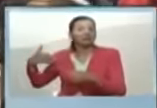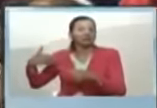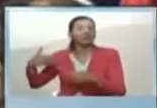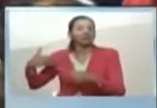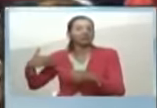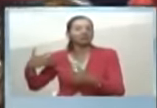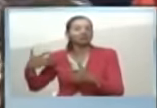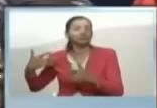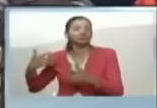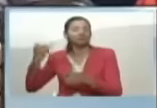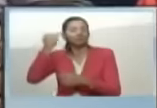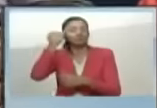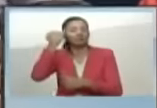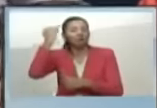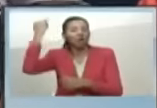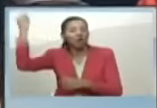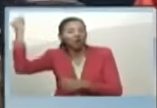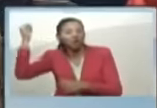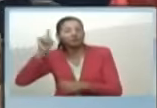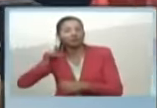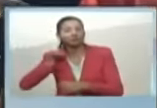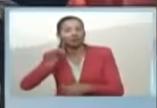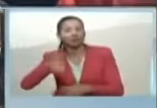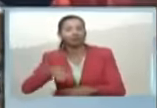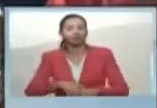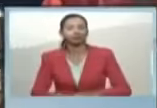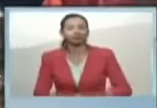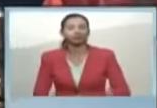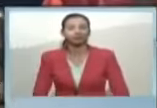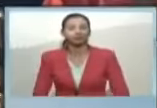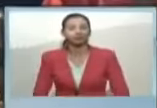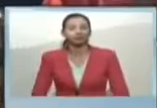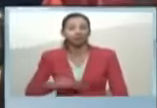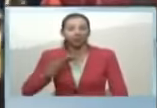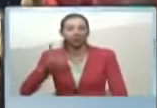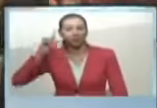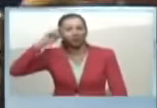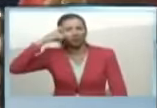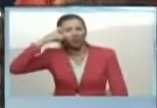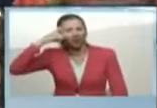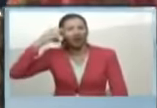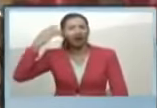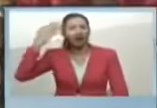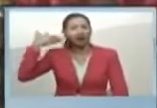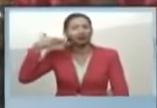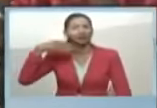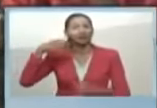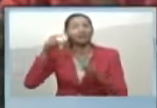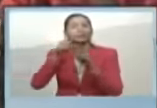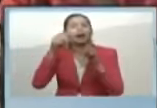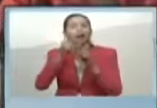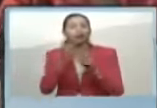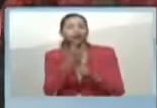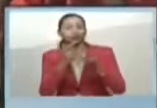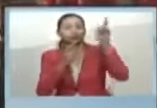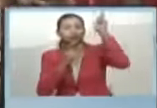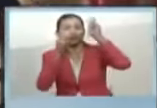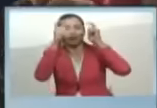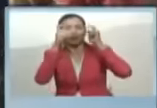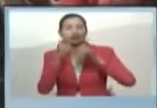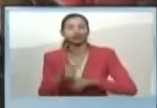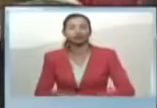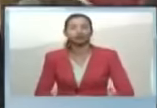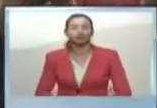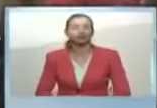ideológicas. Y nosotros podríamos recordar aquella frase del comandante Chávez, que con